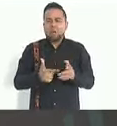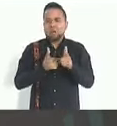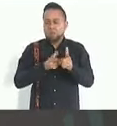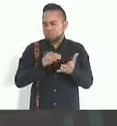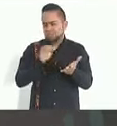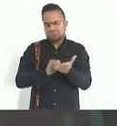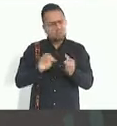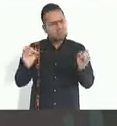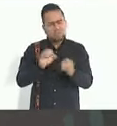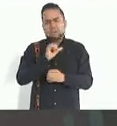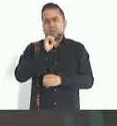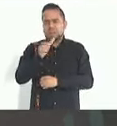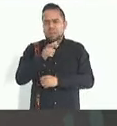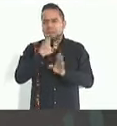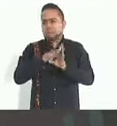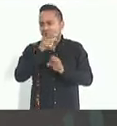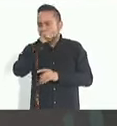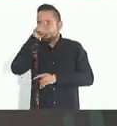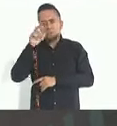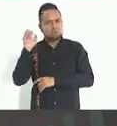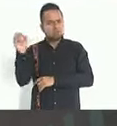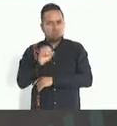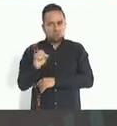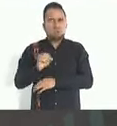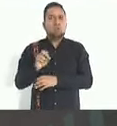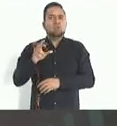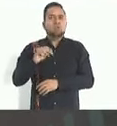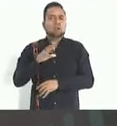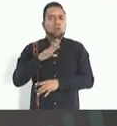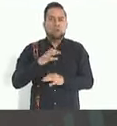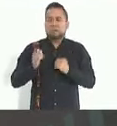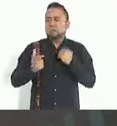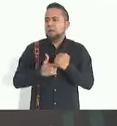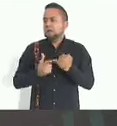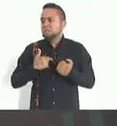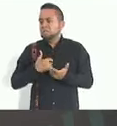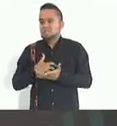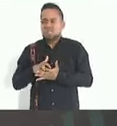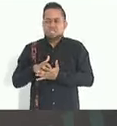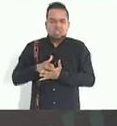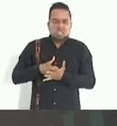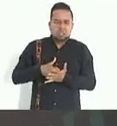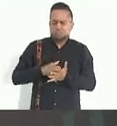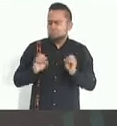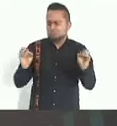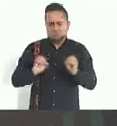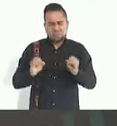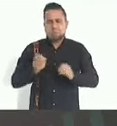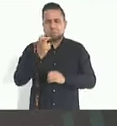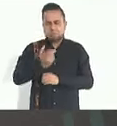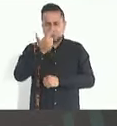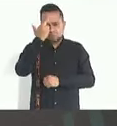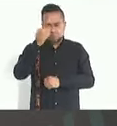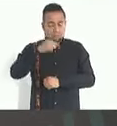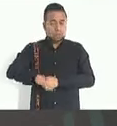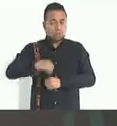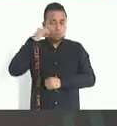esas ambiciones, sigue sin haber avaricia. Por eso Oaxaca y